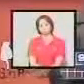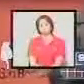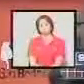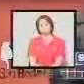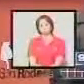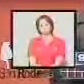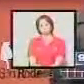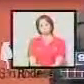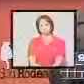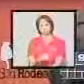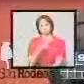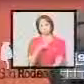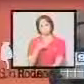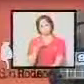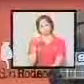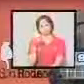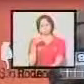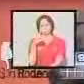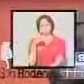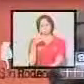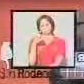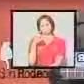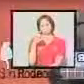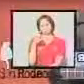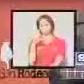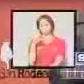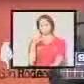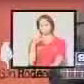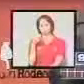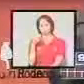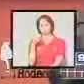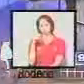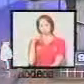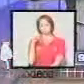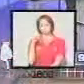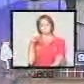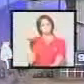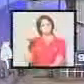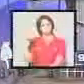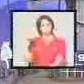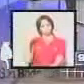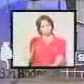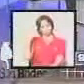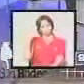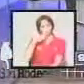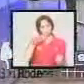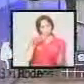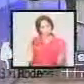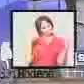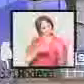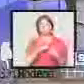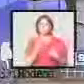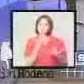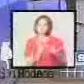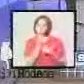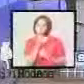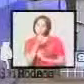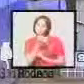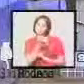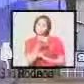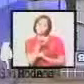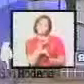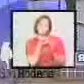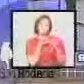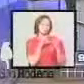Muy bien, tenemos a don Fernando González, que nos llama de Cartago. Buenas noches. Buenas noches. Sí, señor. Mi pregunta es más bien un